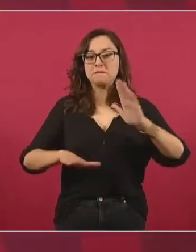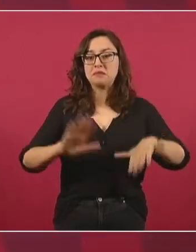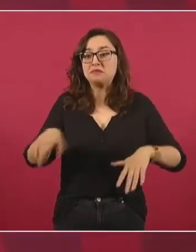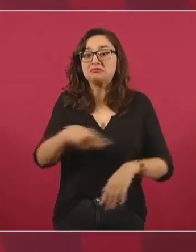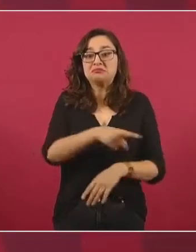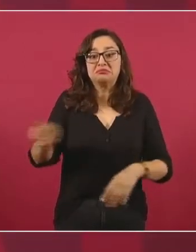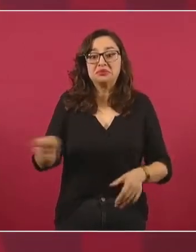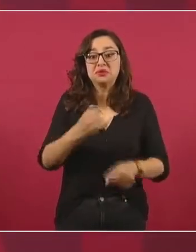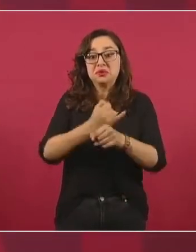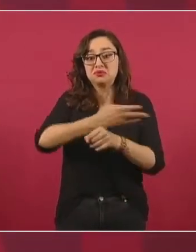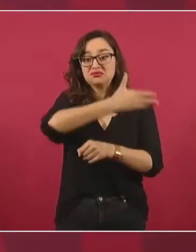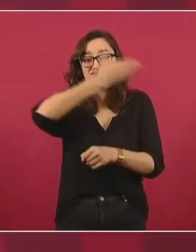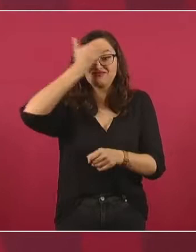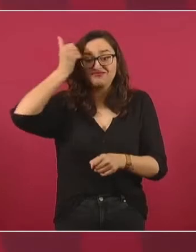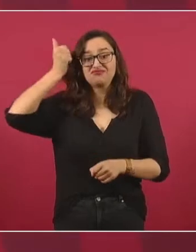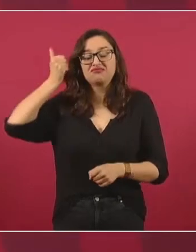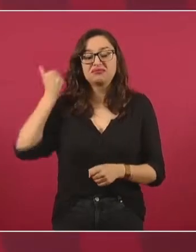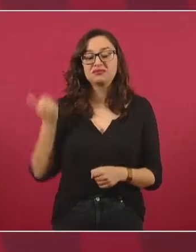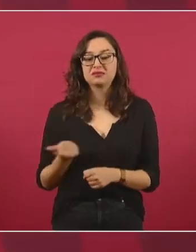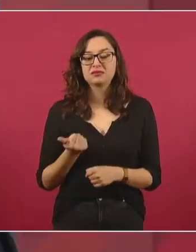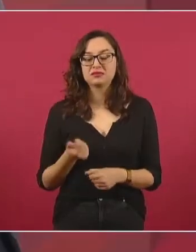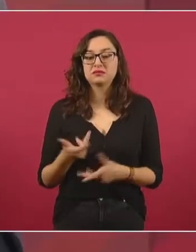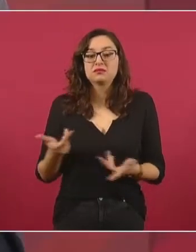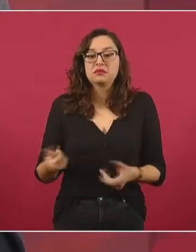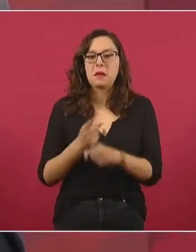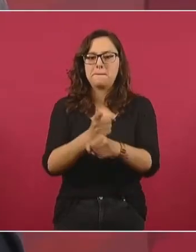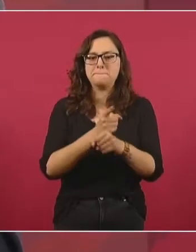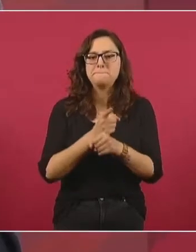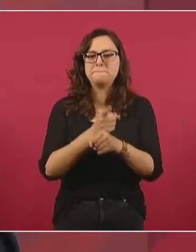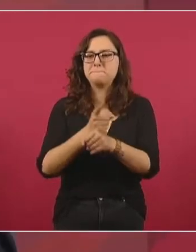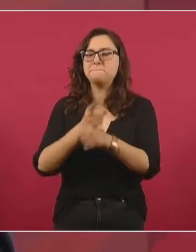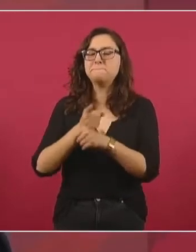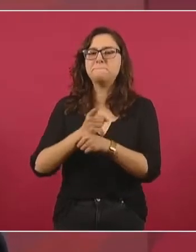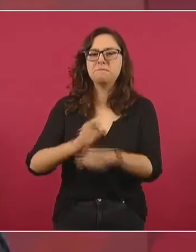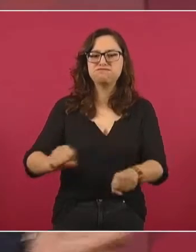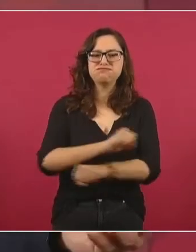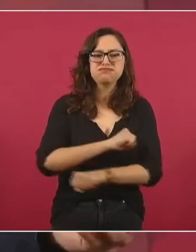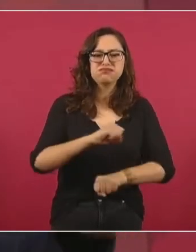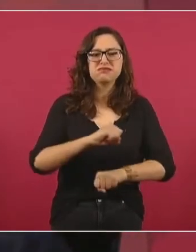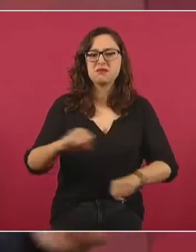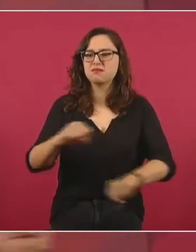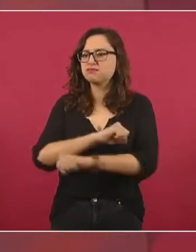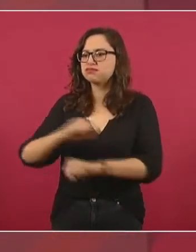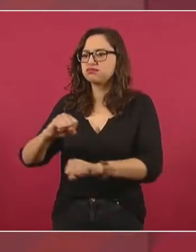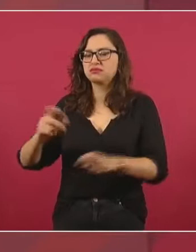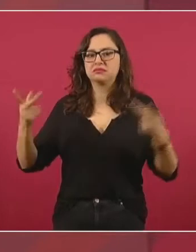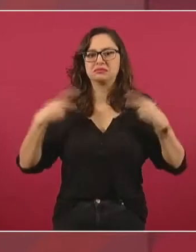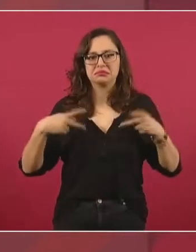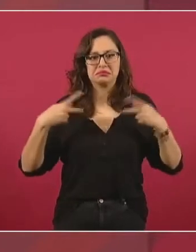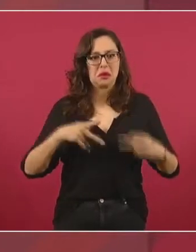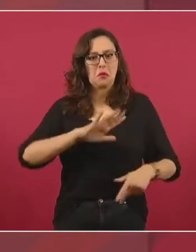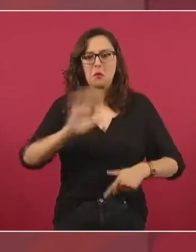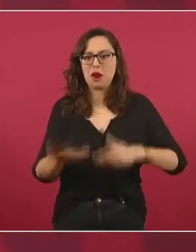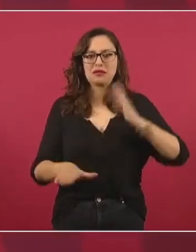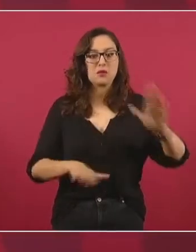inocentes porque se está bombardeando y hay muertos, lo